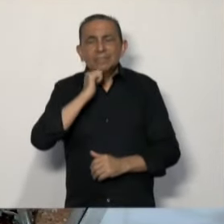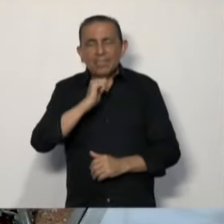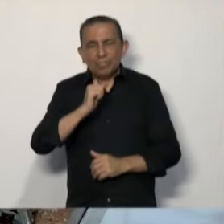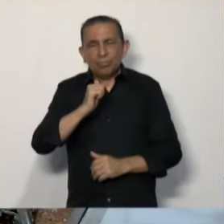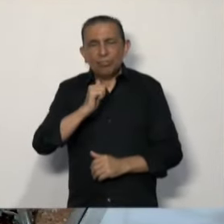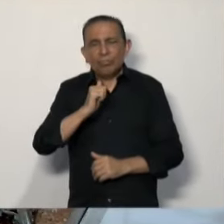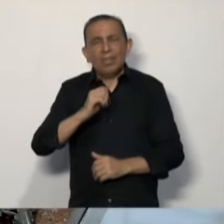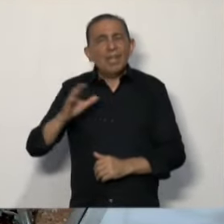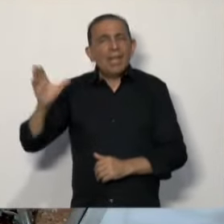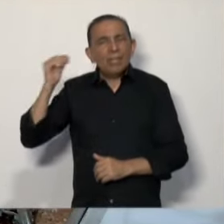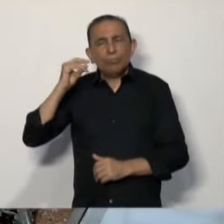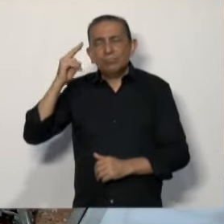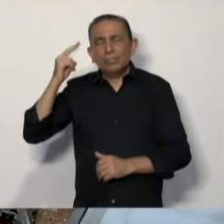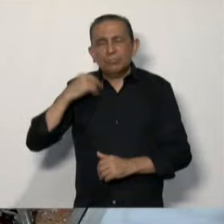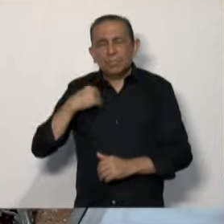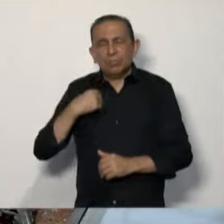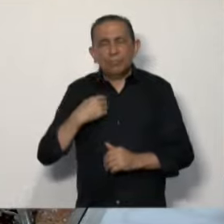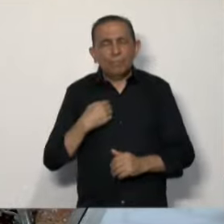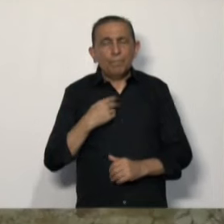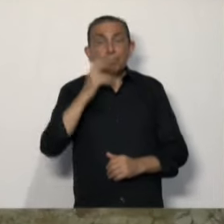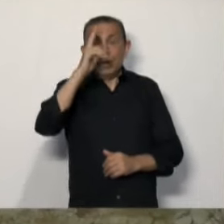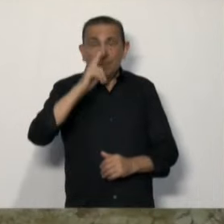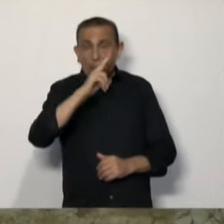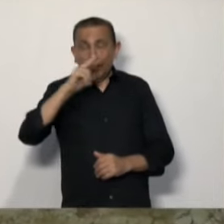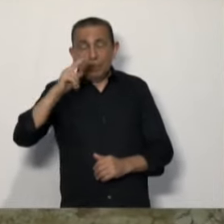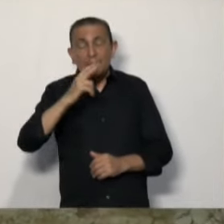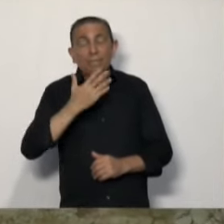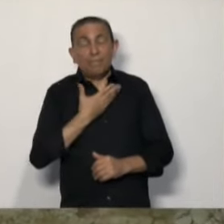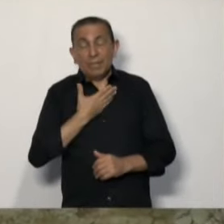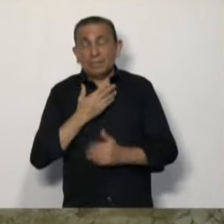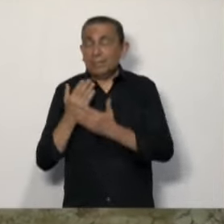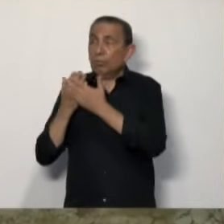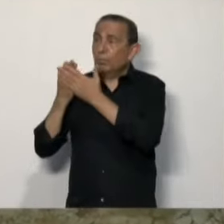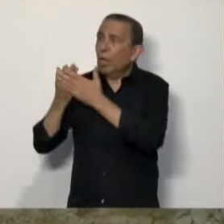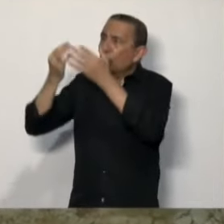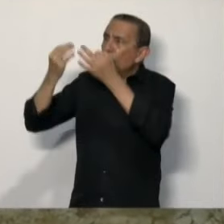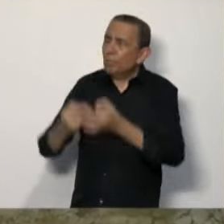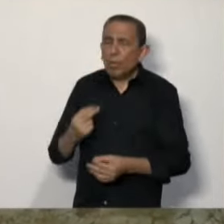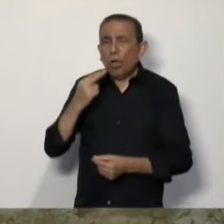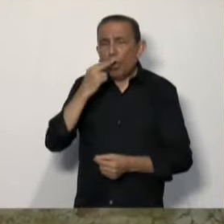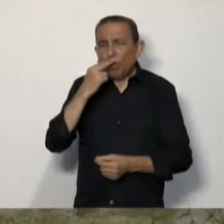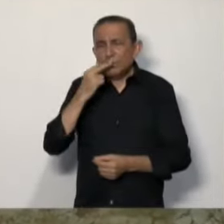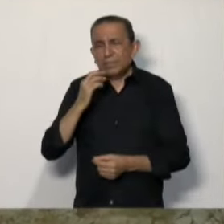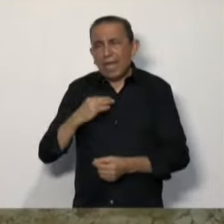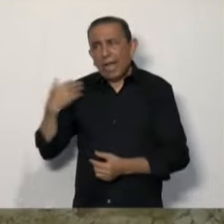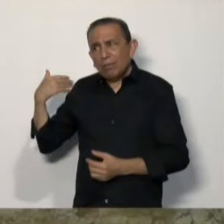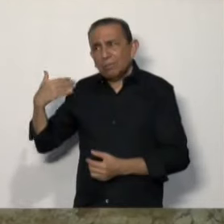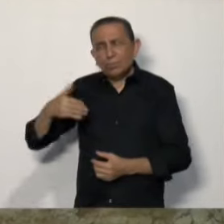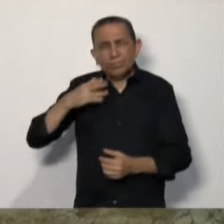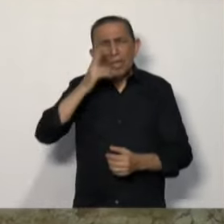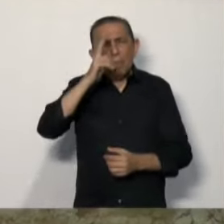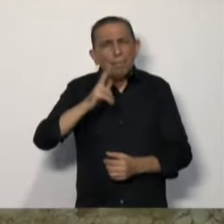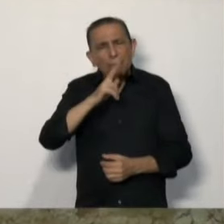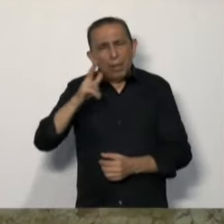Por nuestro Santo Padre, el Papa Francisco, que cumplió 11 años en la sede de Roma, para que